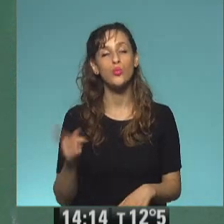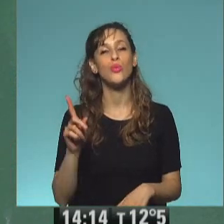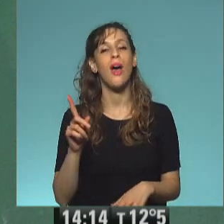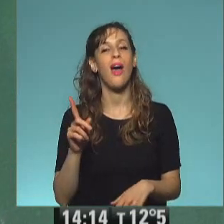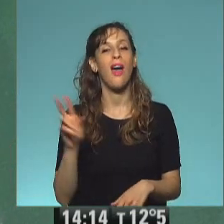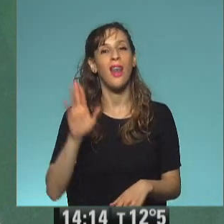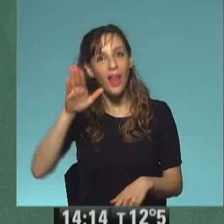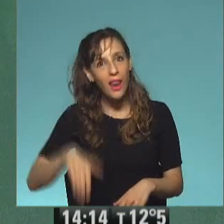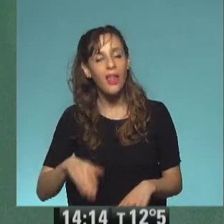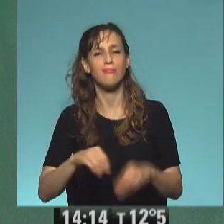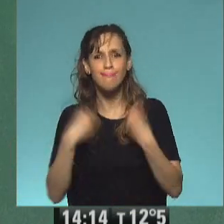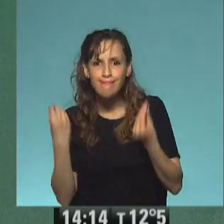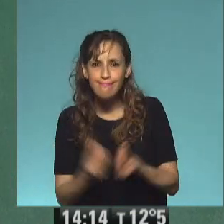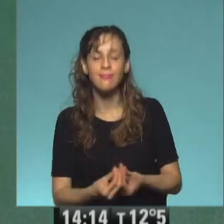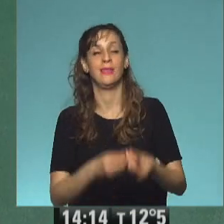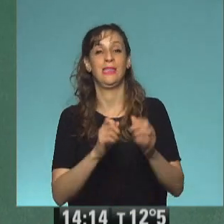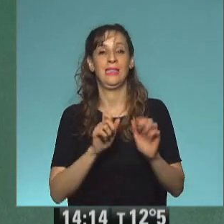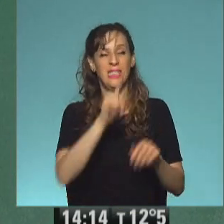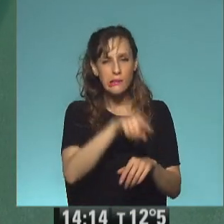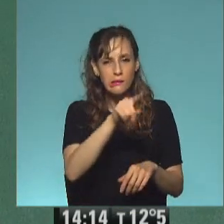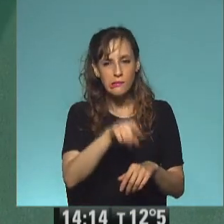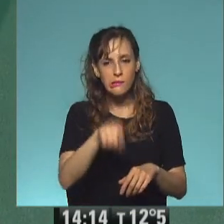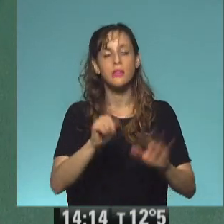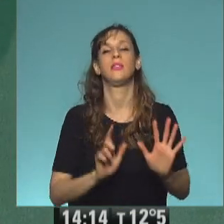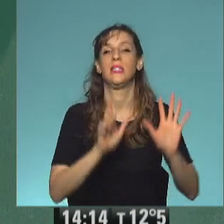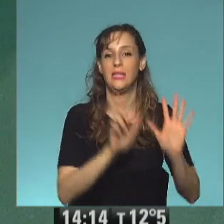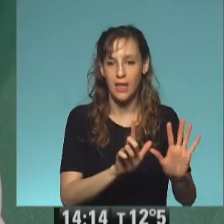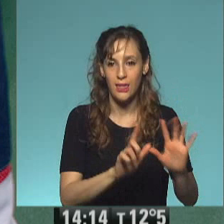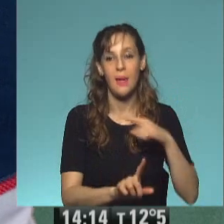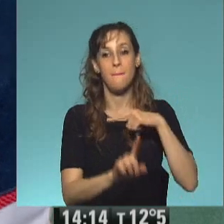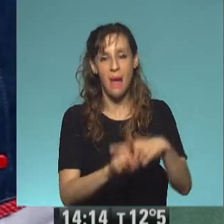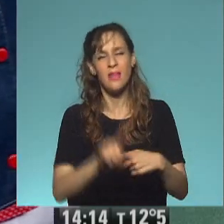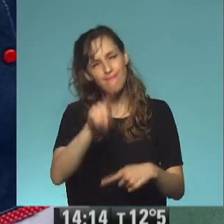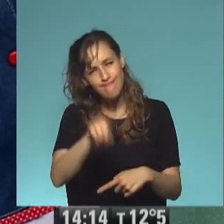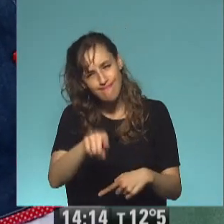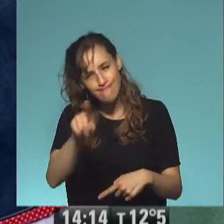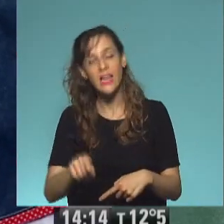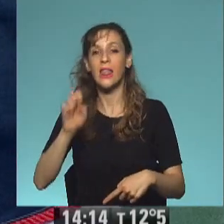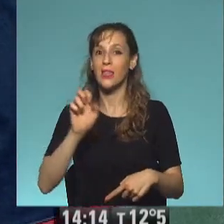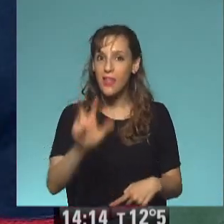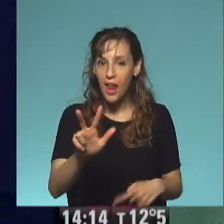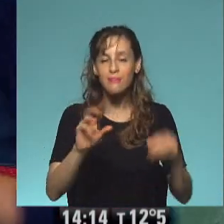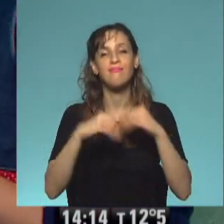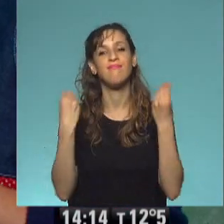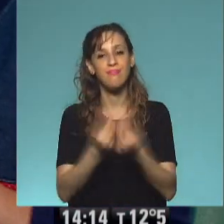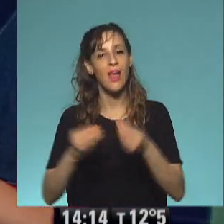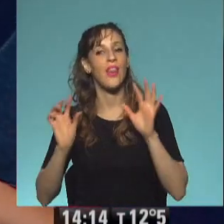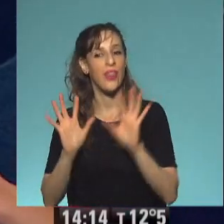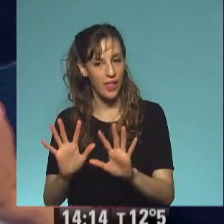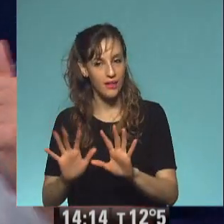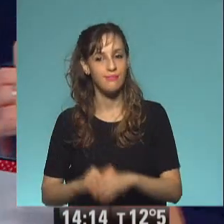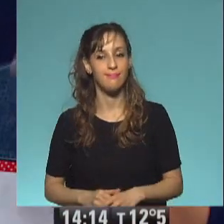2, 3, 4, 5, 6, 7 más 1, 2, 3 y puso 10. Con todos los 10 palitos.